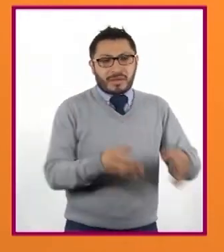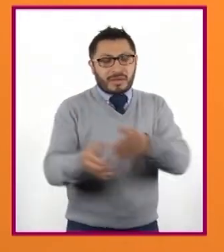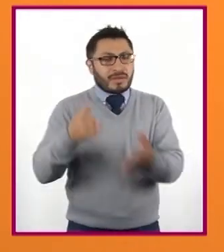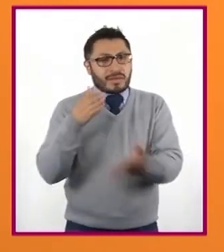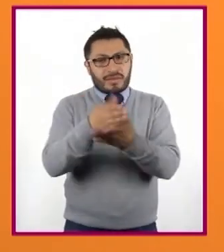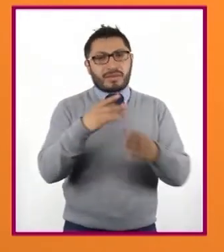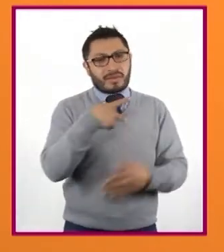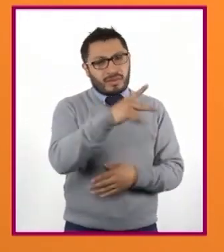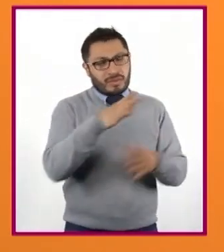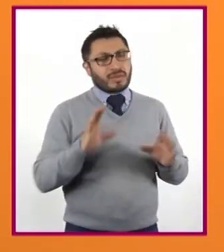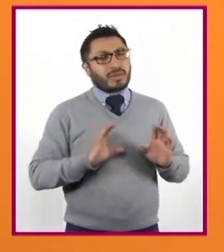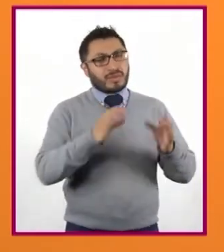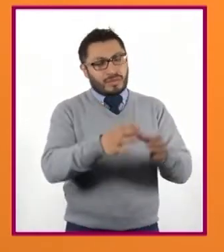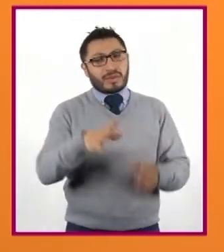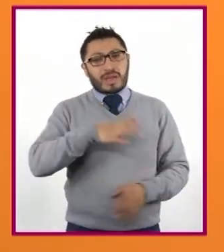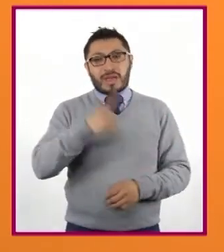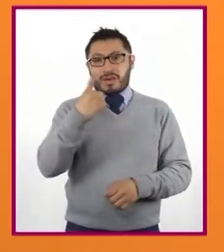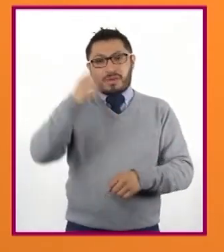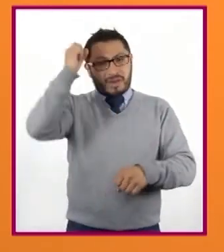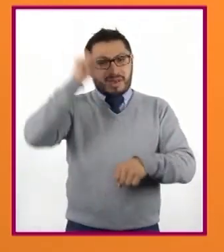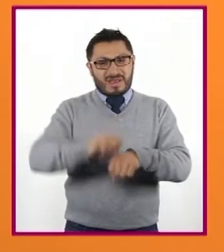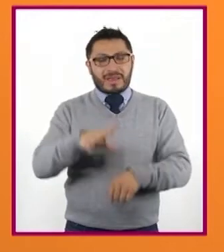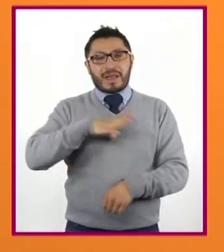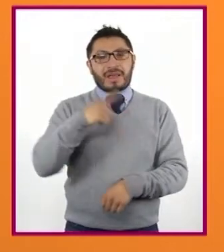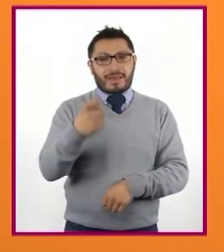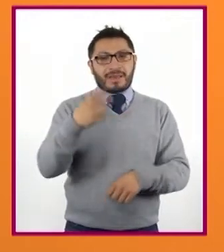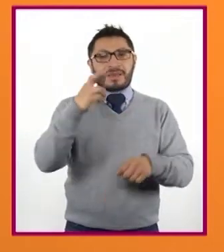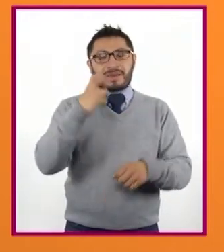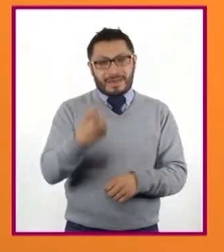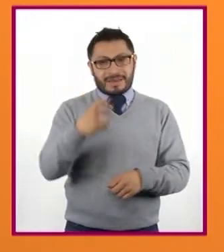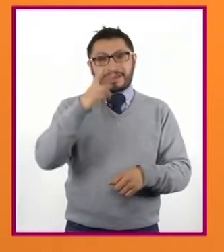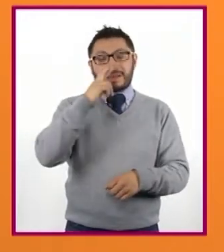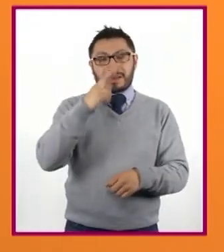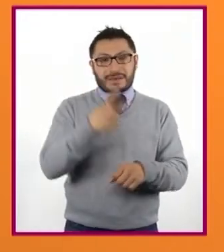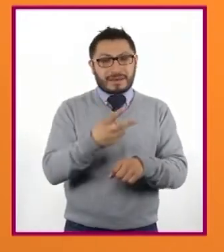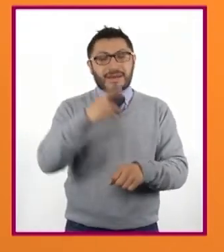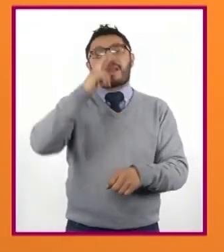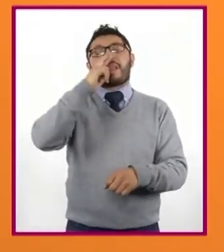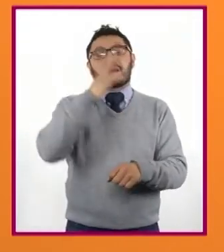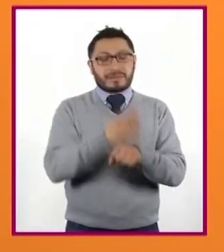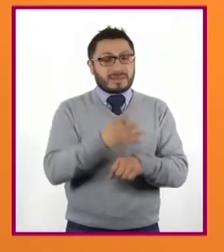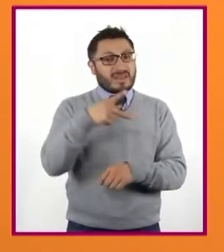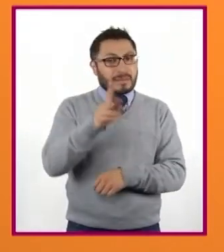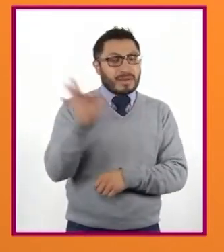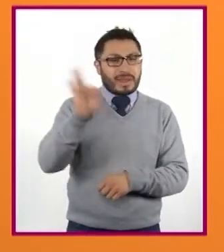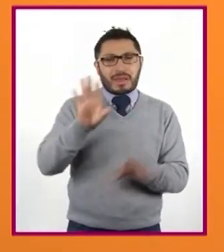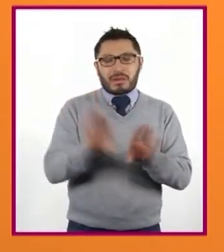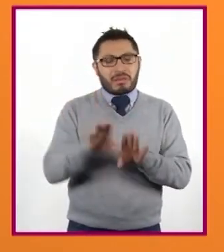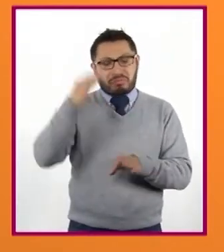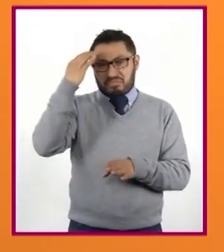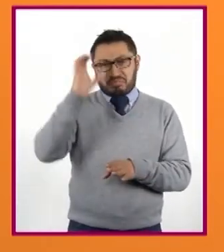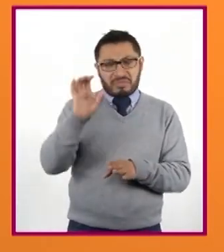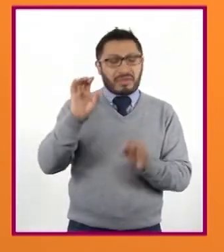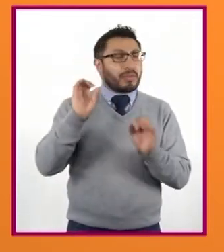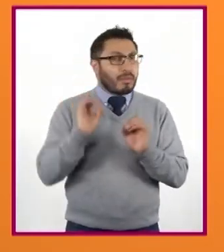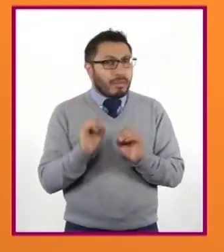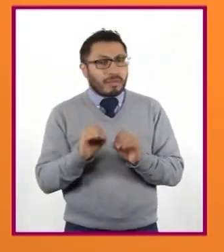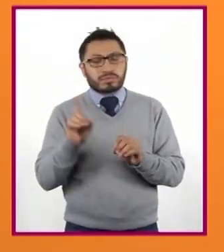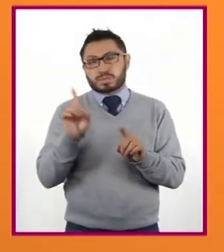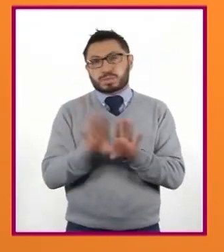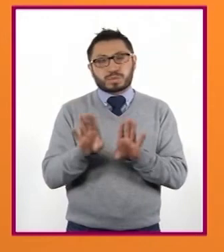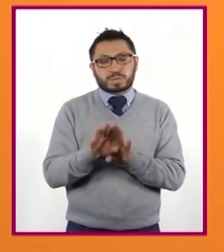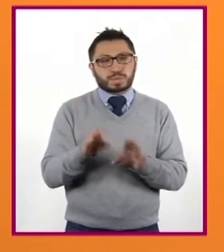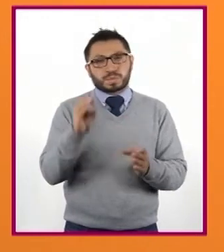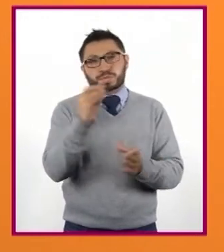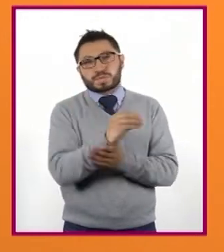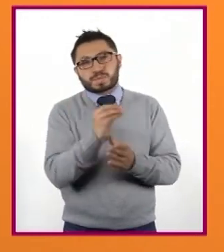comunidad. Hay una secretaría que tiene ese encargo, pero puede ser que por desconocimiento o por omisión las y